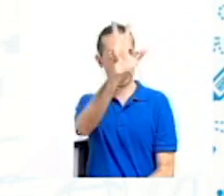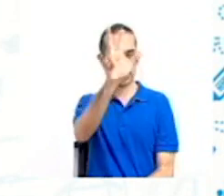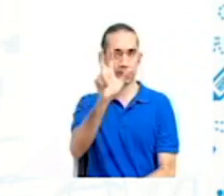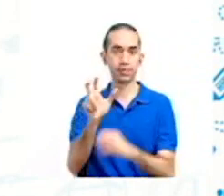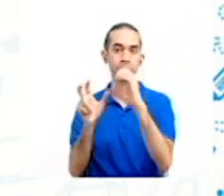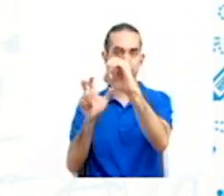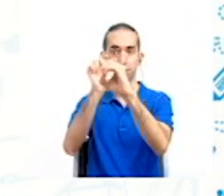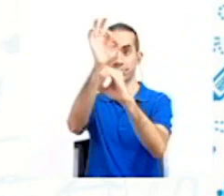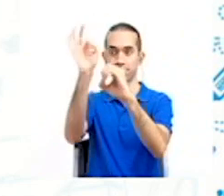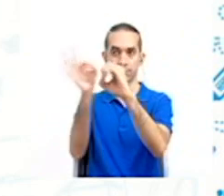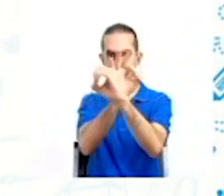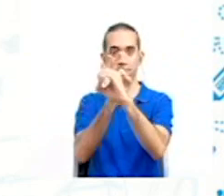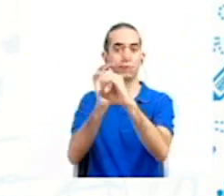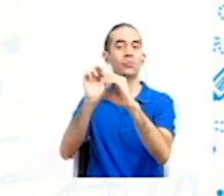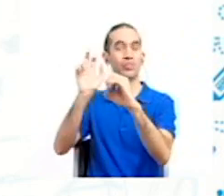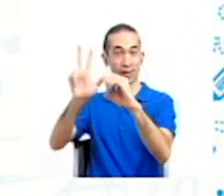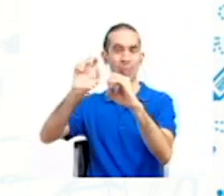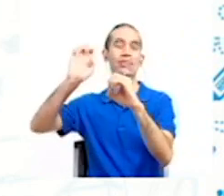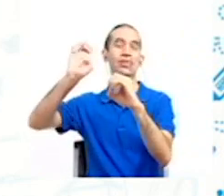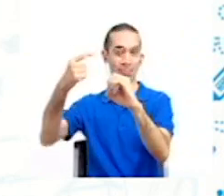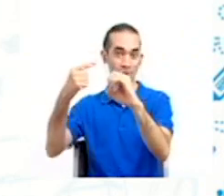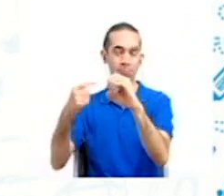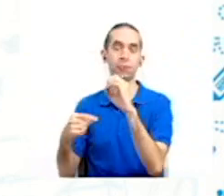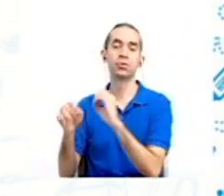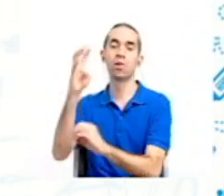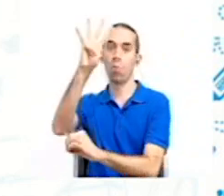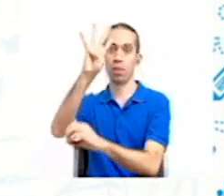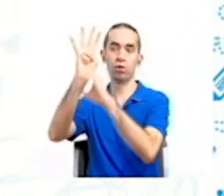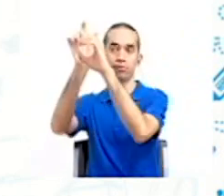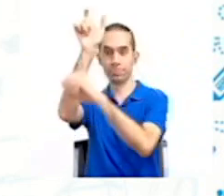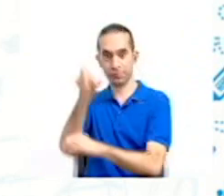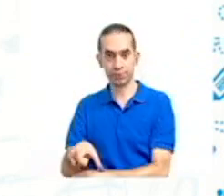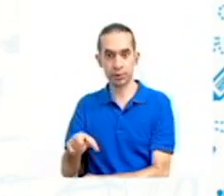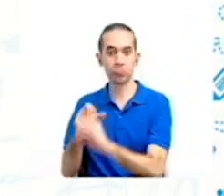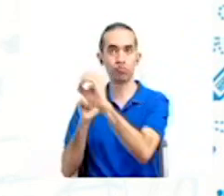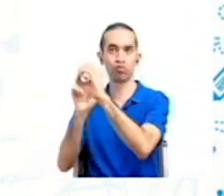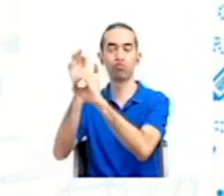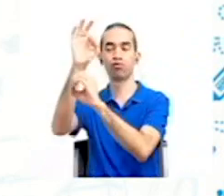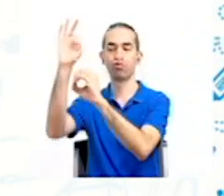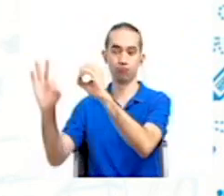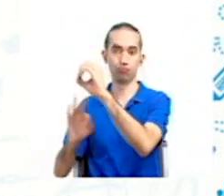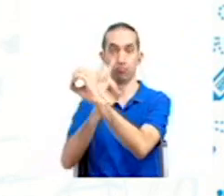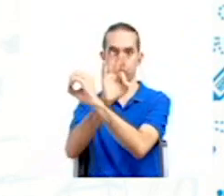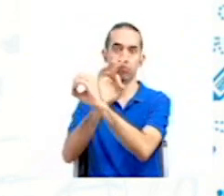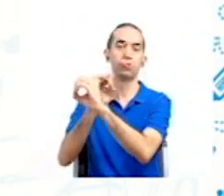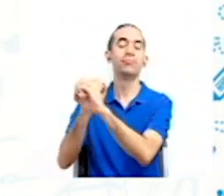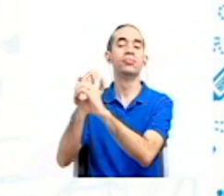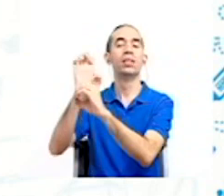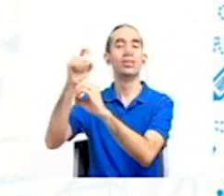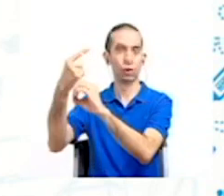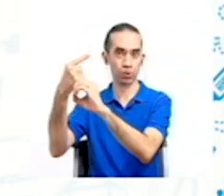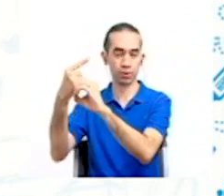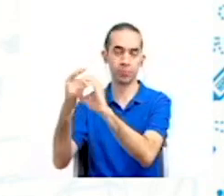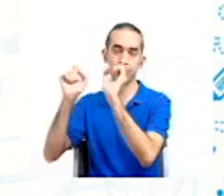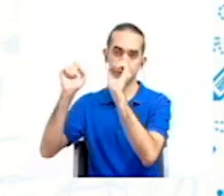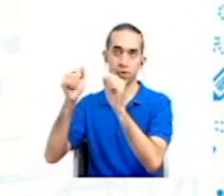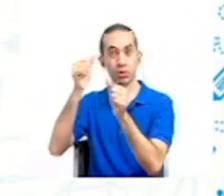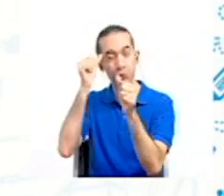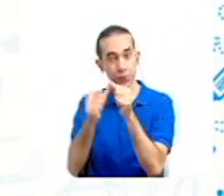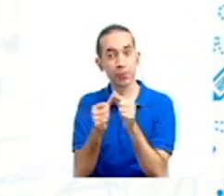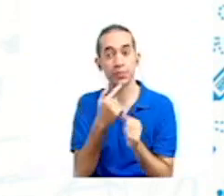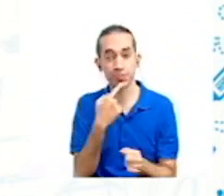tiene 3 electrones de valencia. Familia 4 tiene 4 electrones de valencia. Y acuérdense lo que acaba de